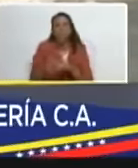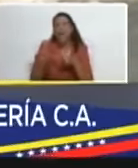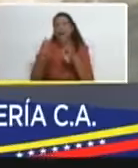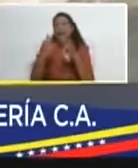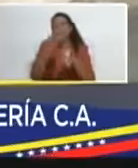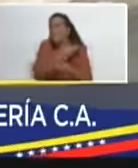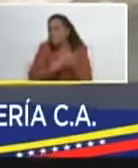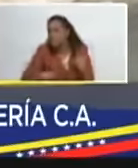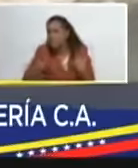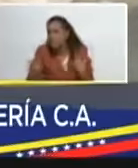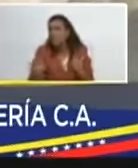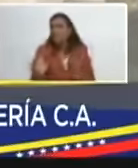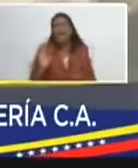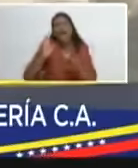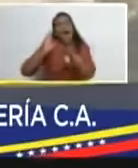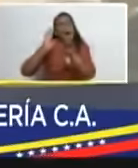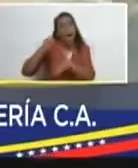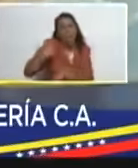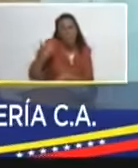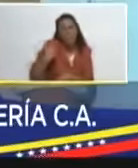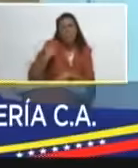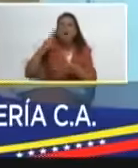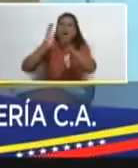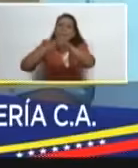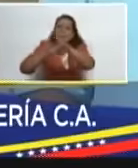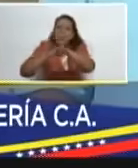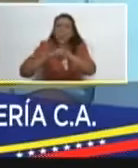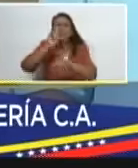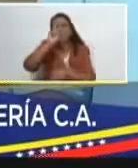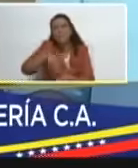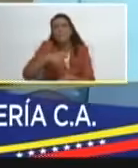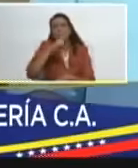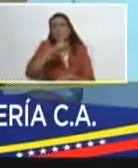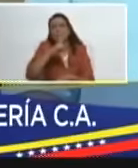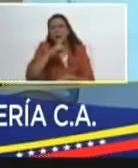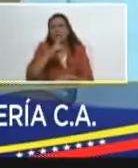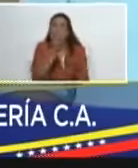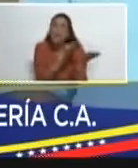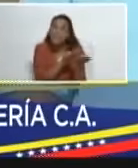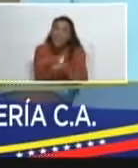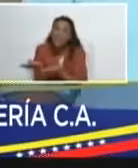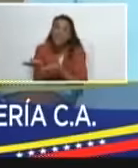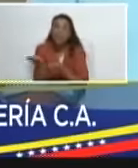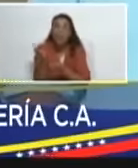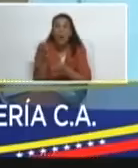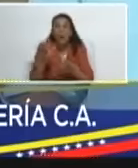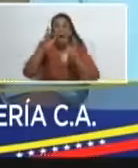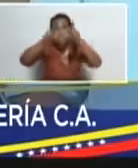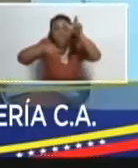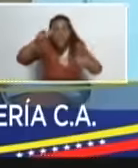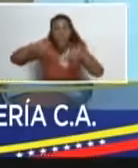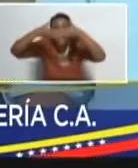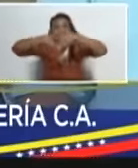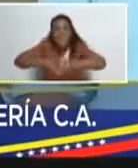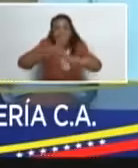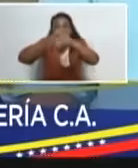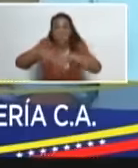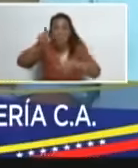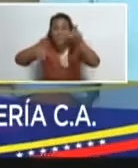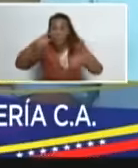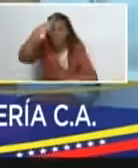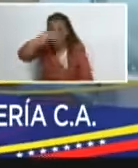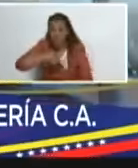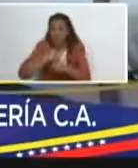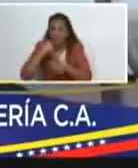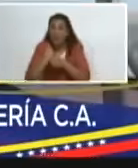Presidente, quiero aprovechar esta oportunidad para hacerle la invitación a todos los pescadores del país que